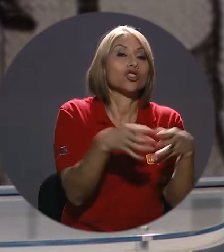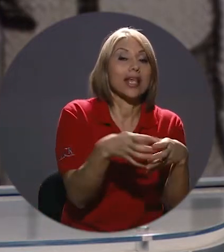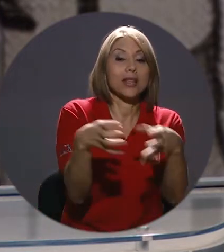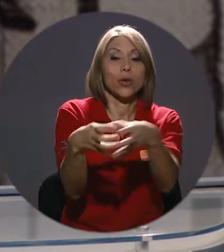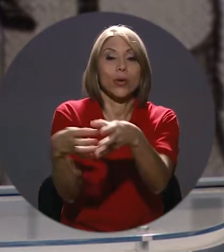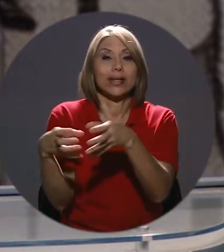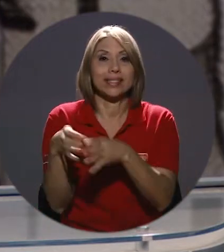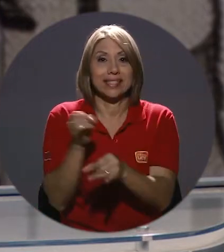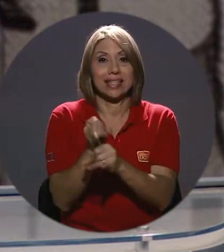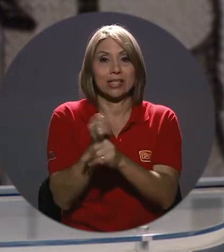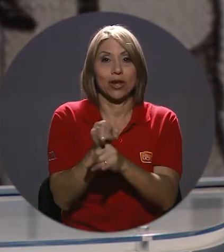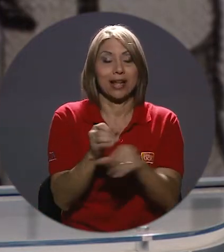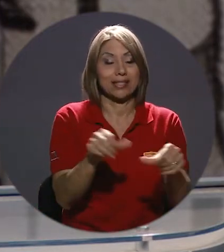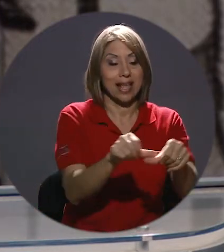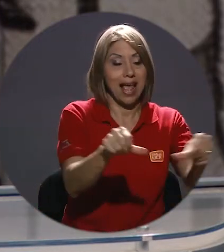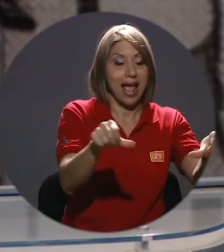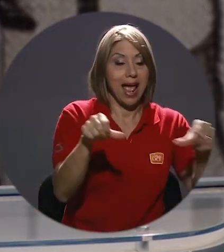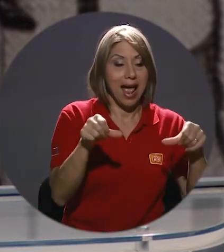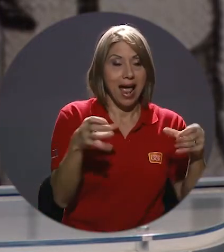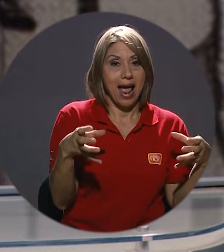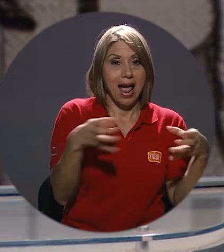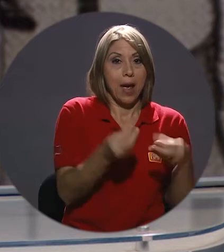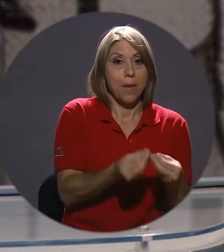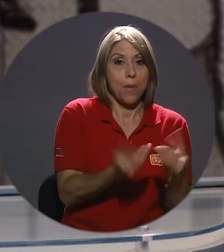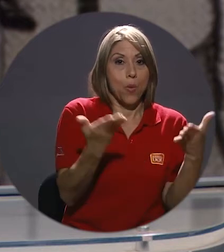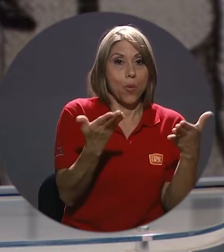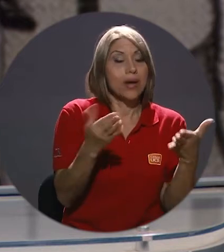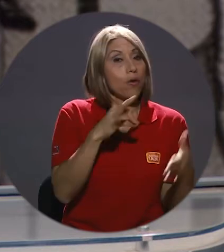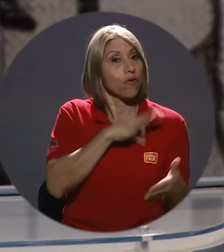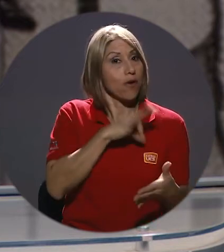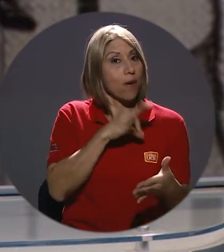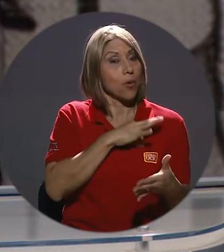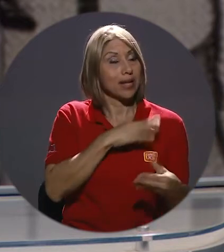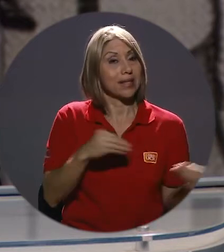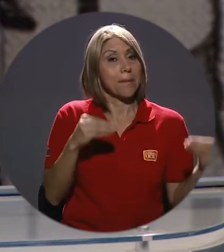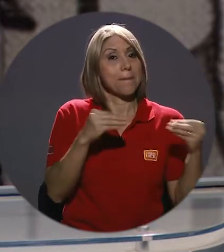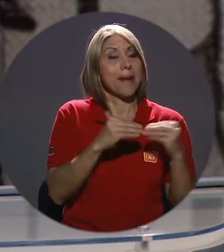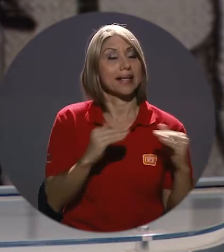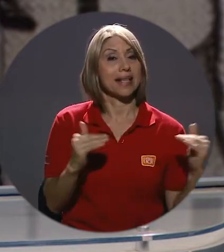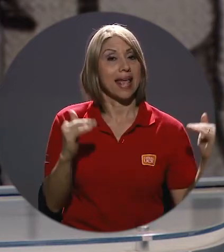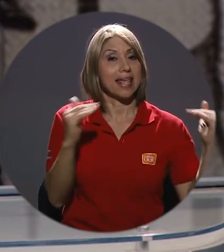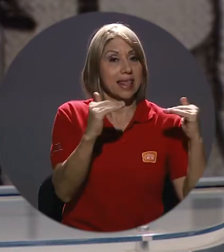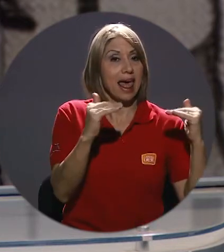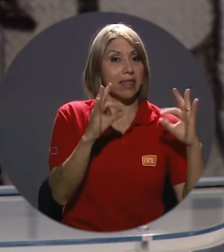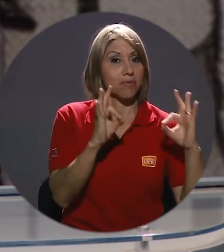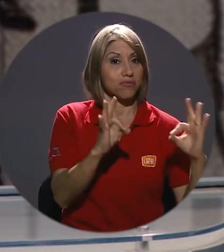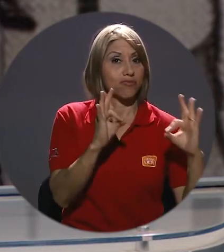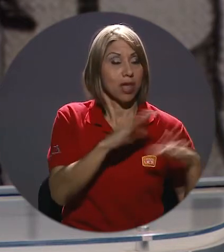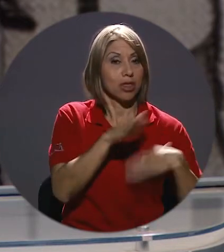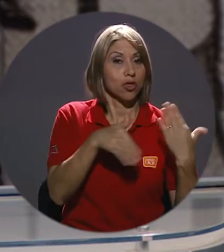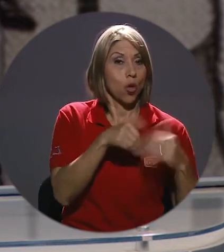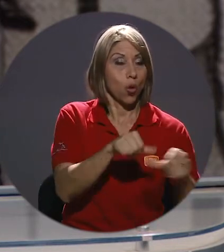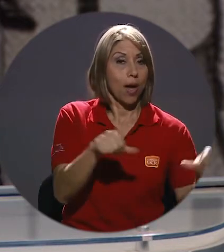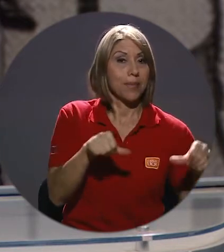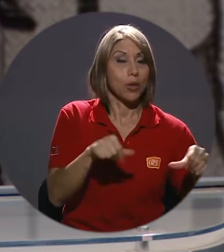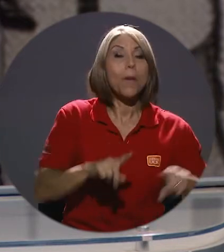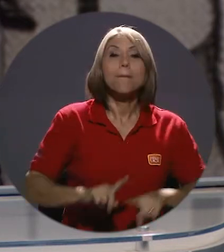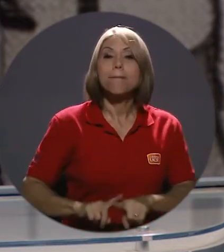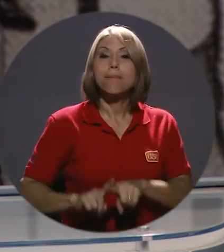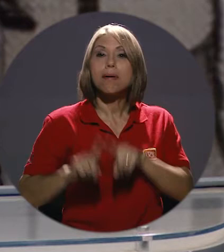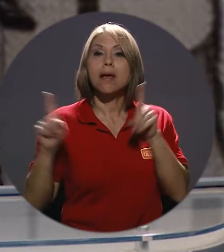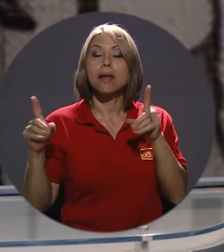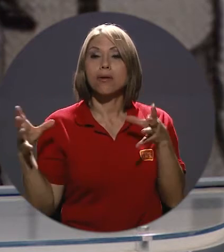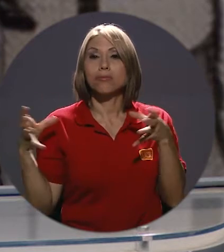público favorece mayor la equidad en todo ámbito, y esto ha beneficiado a las mujeres, mientras que el sector